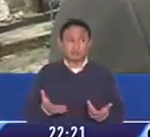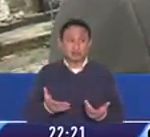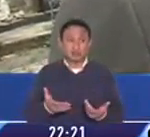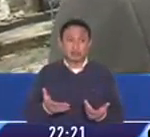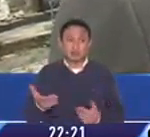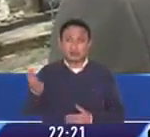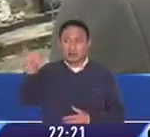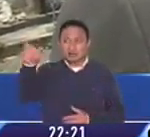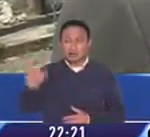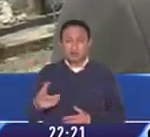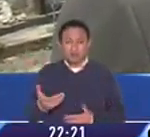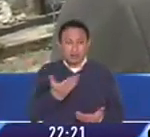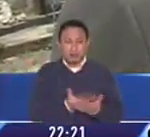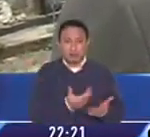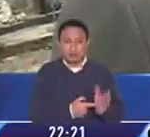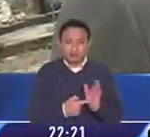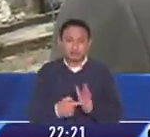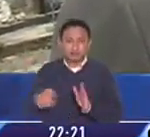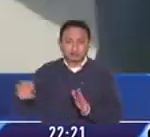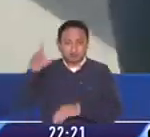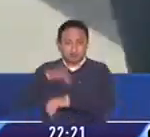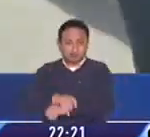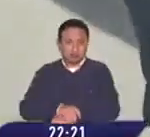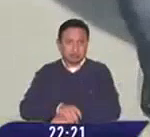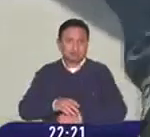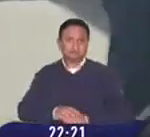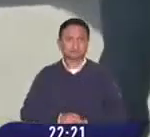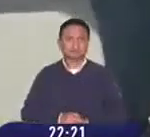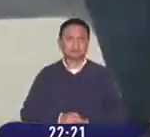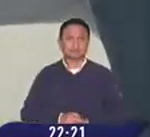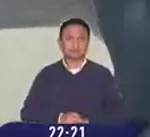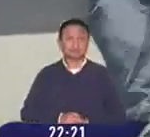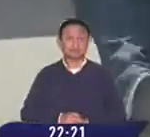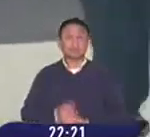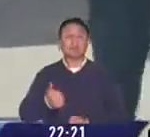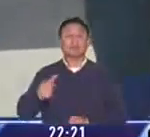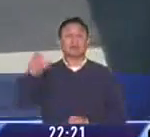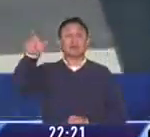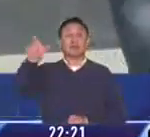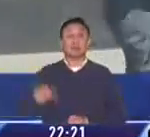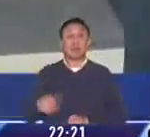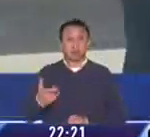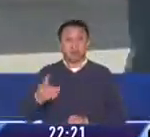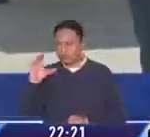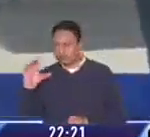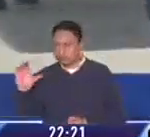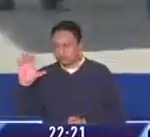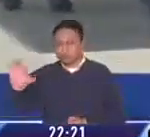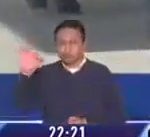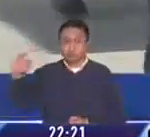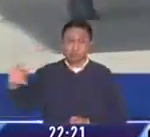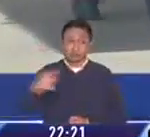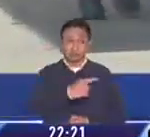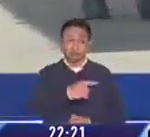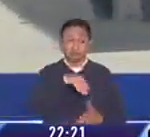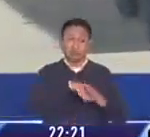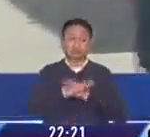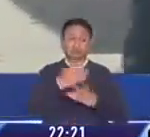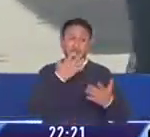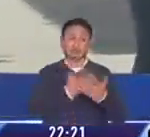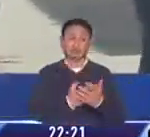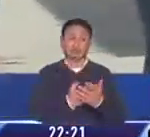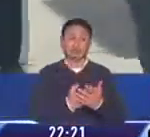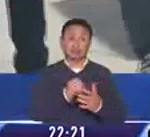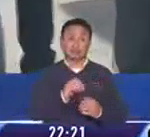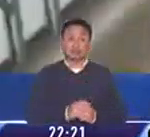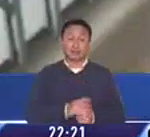suficientemente elemento de juicio para que sea detenido. Esperan que el padre y presunto violador sea ubicado y responda por el daño a la menor y por el hijo